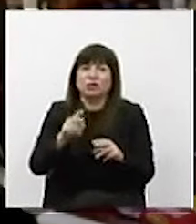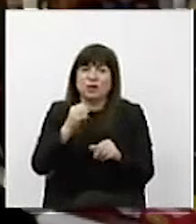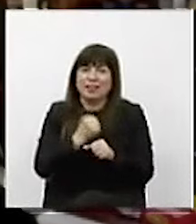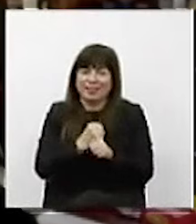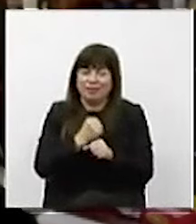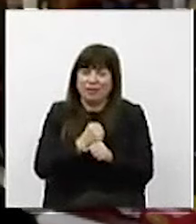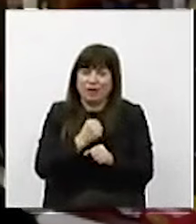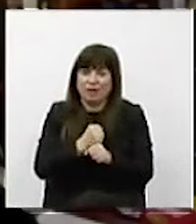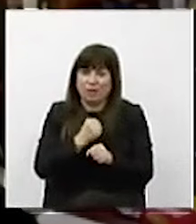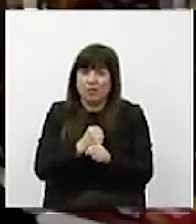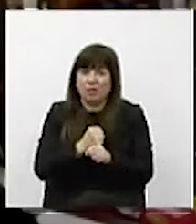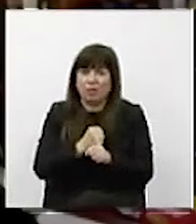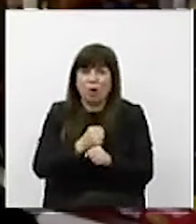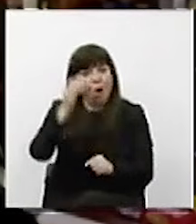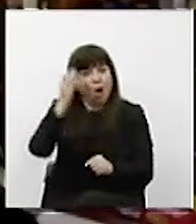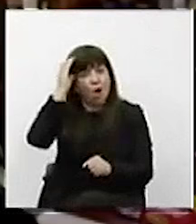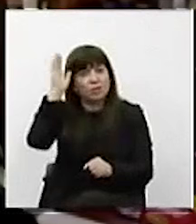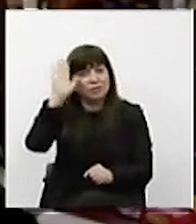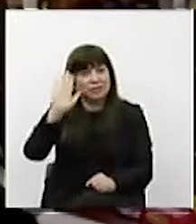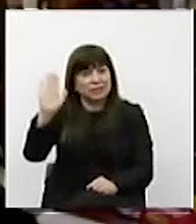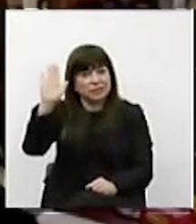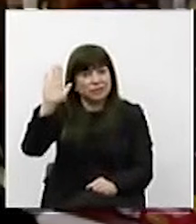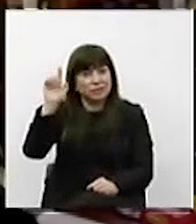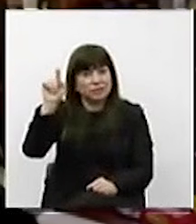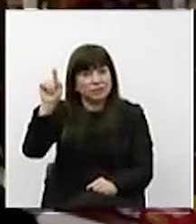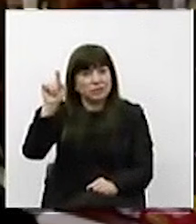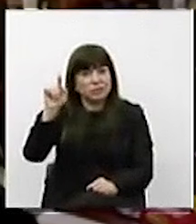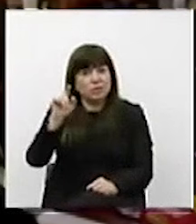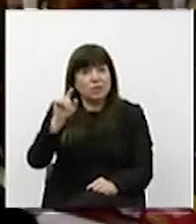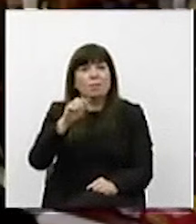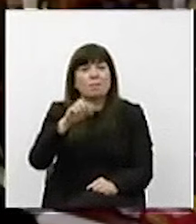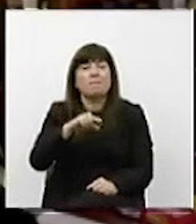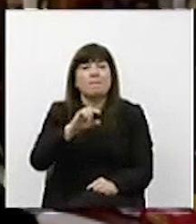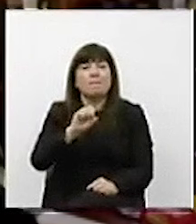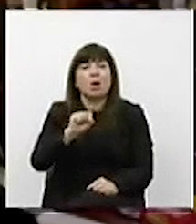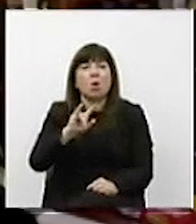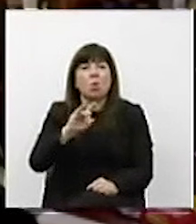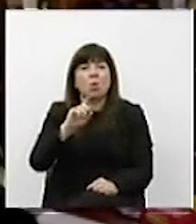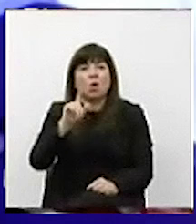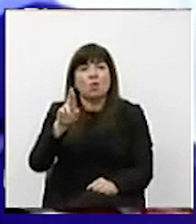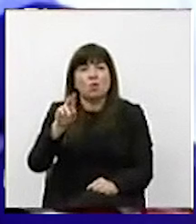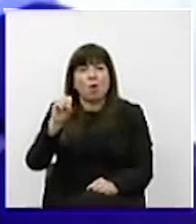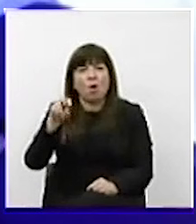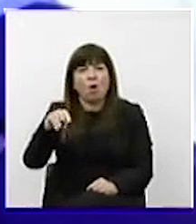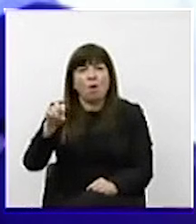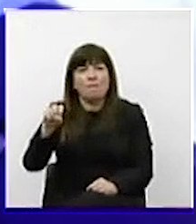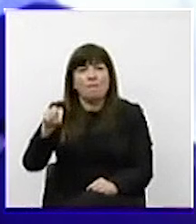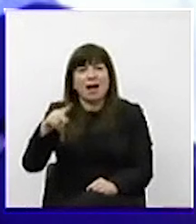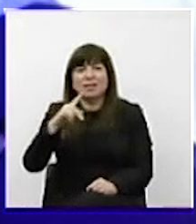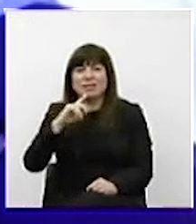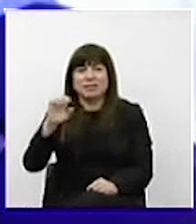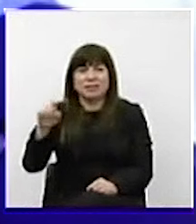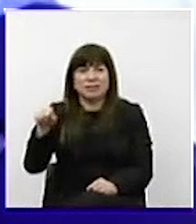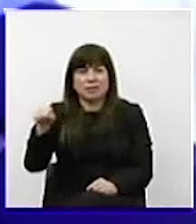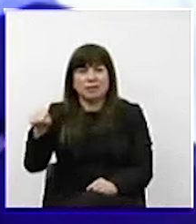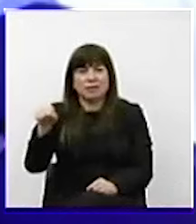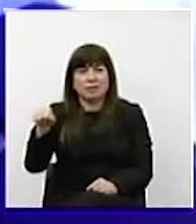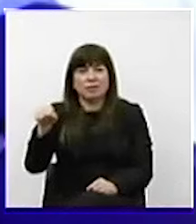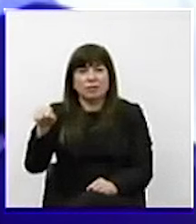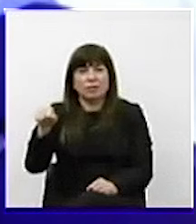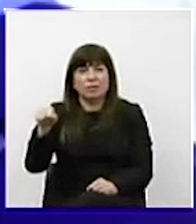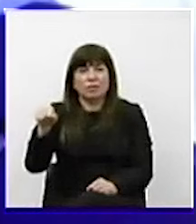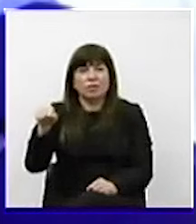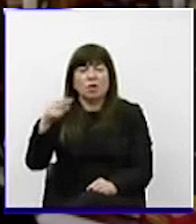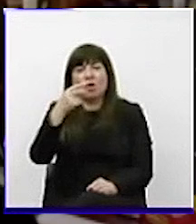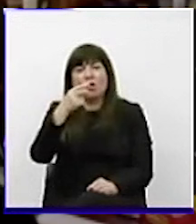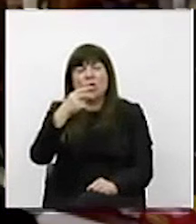el que ha hecho el planteo conceptualmente más claro es Paul Romer, mi ex compañero de universidad y premio Nobel del año